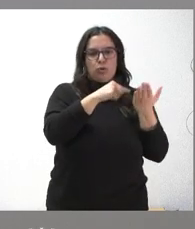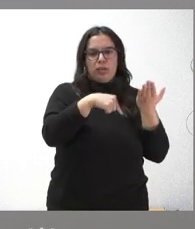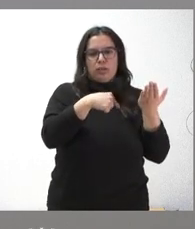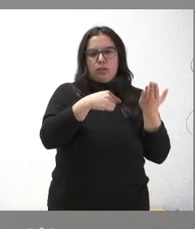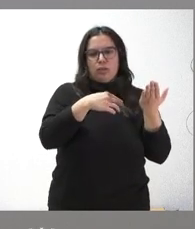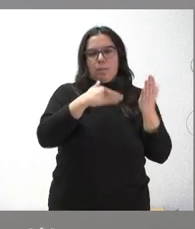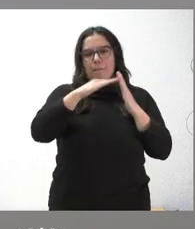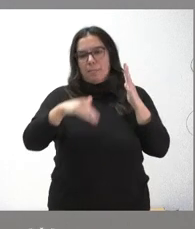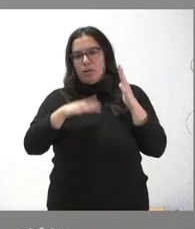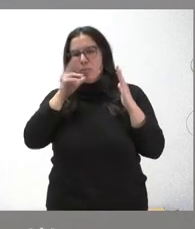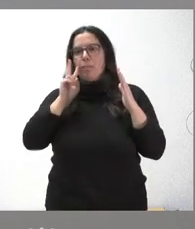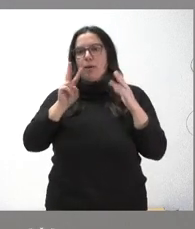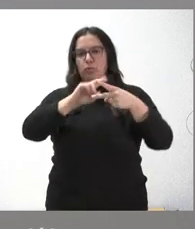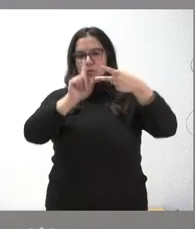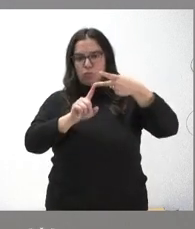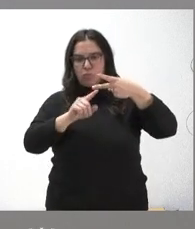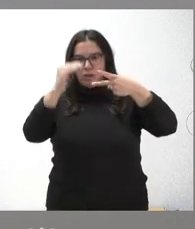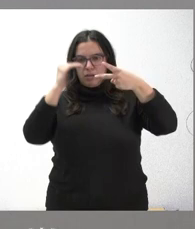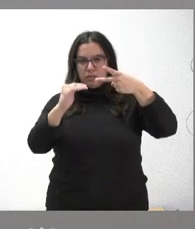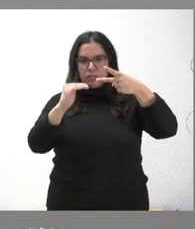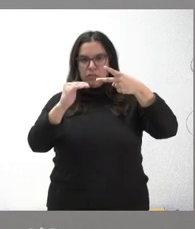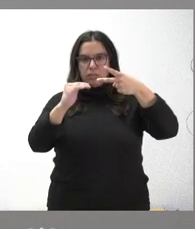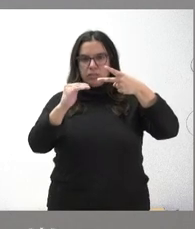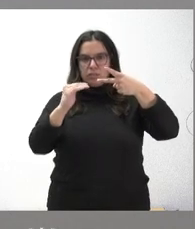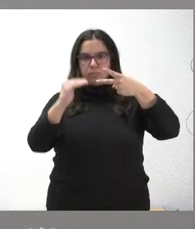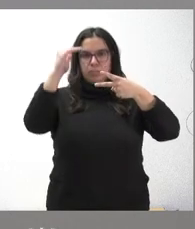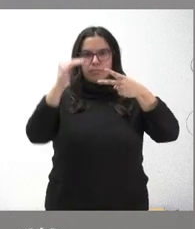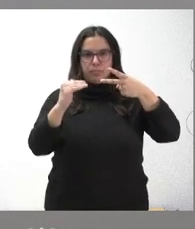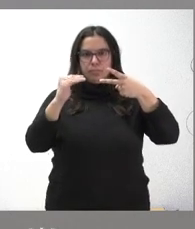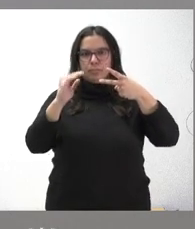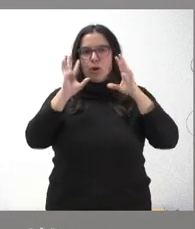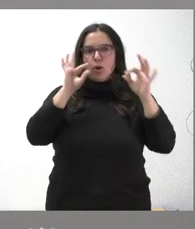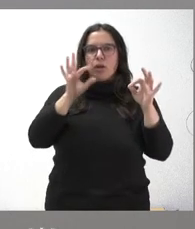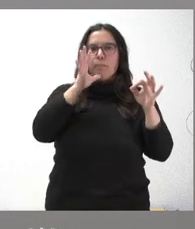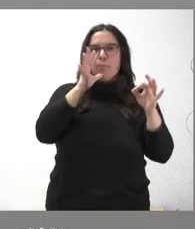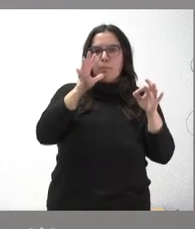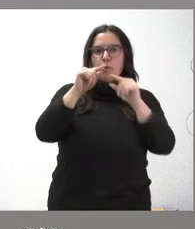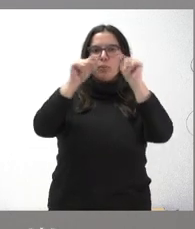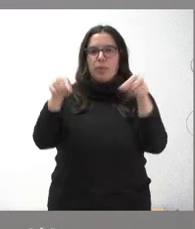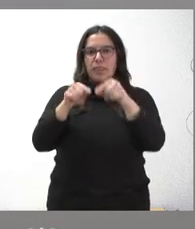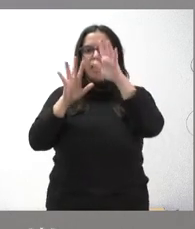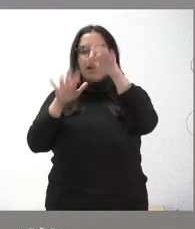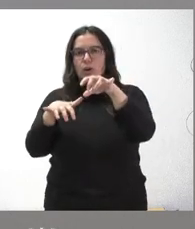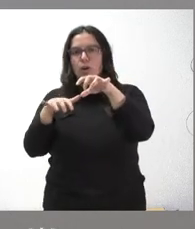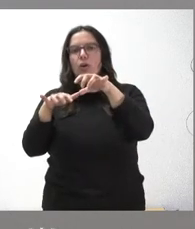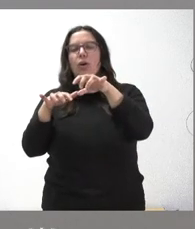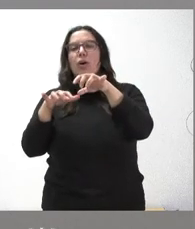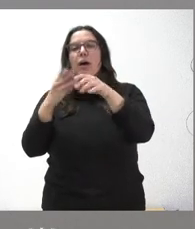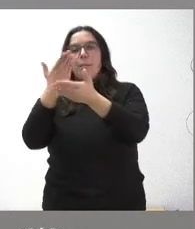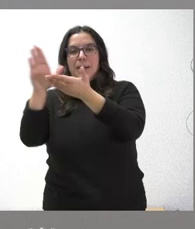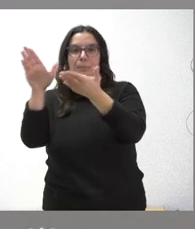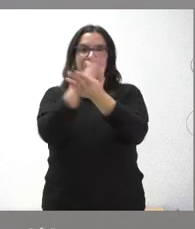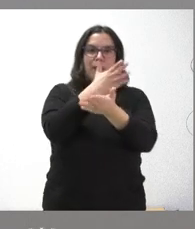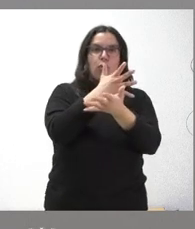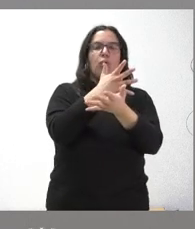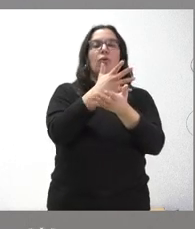incluso menos porque veo la segunda coluna y le corresponde menos y que le corresponda menos Podría tener su lógica Porque habría que sumar en la provincia de León lo correspondiente al consejo comarcal del vierzo que recide